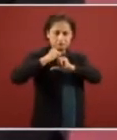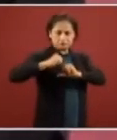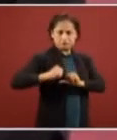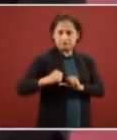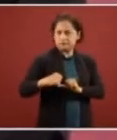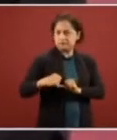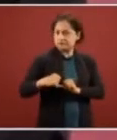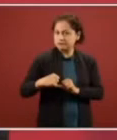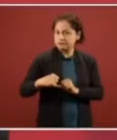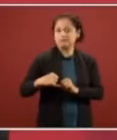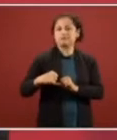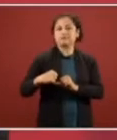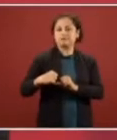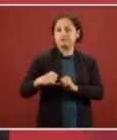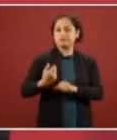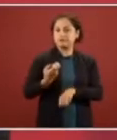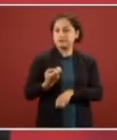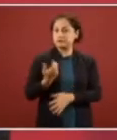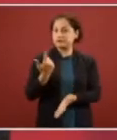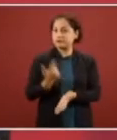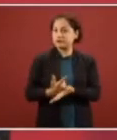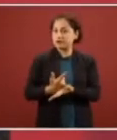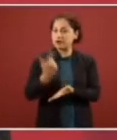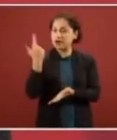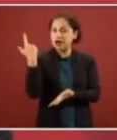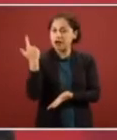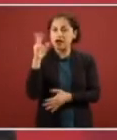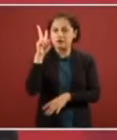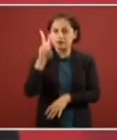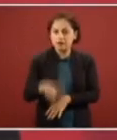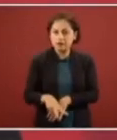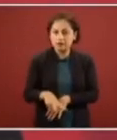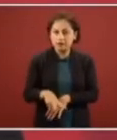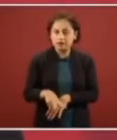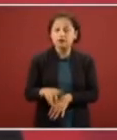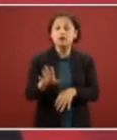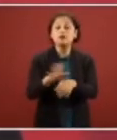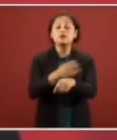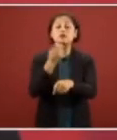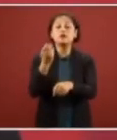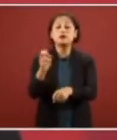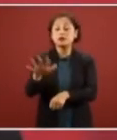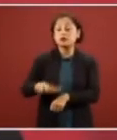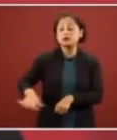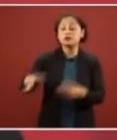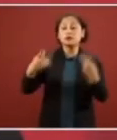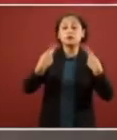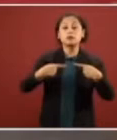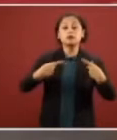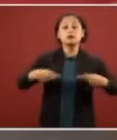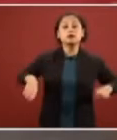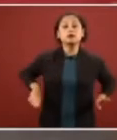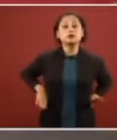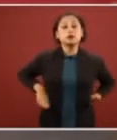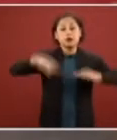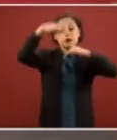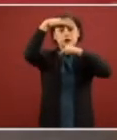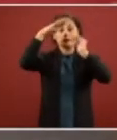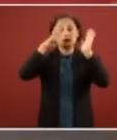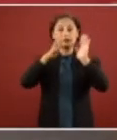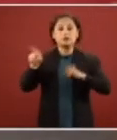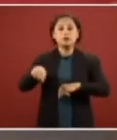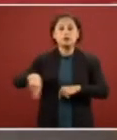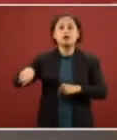los conservadores tienen que ir entendiendo que esto ya cambió y tienen